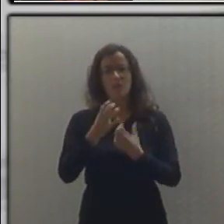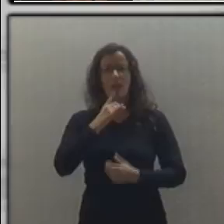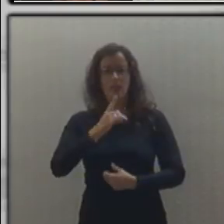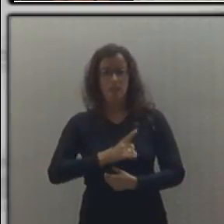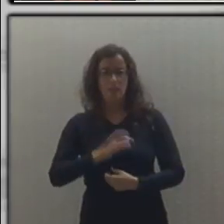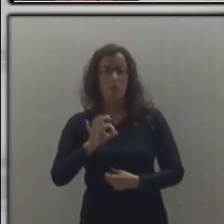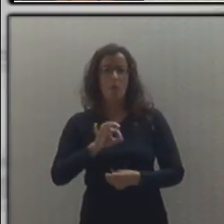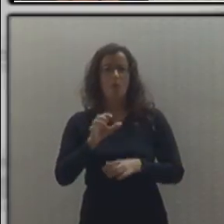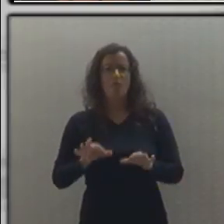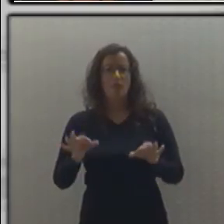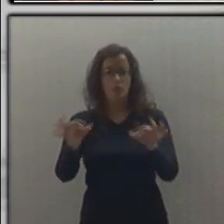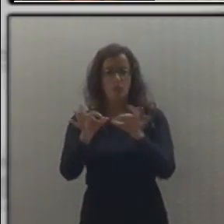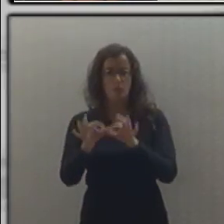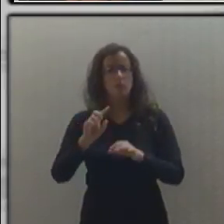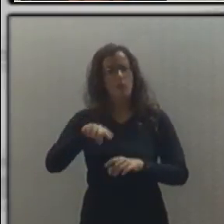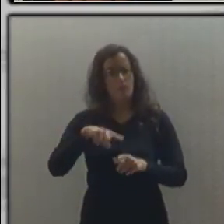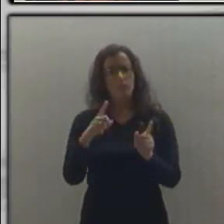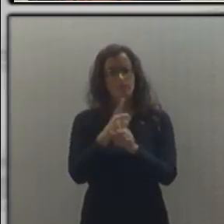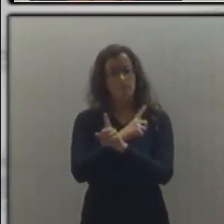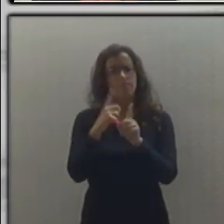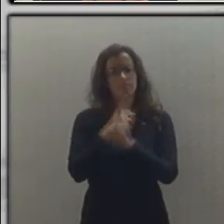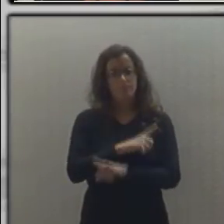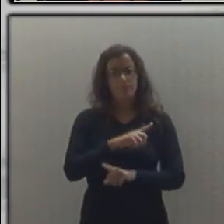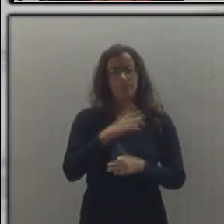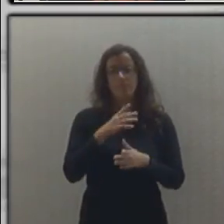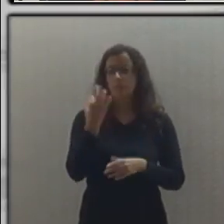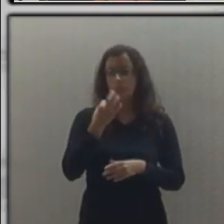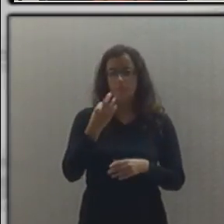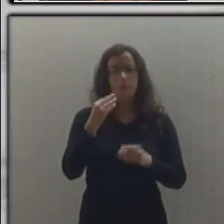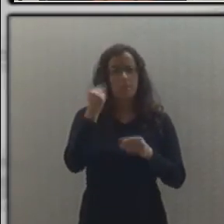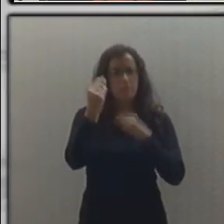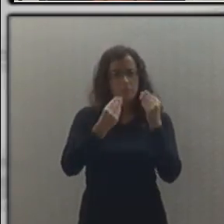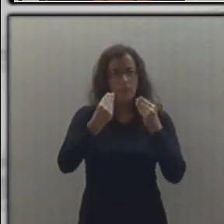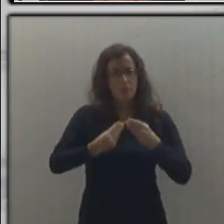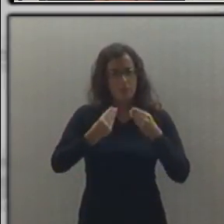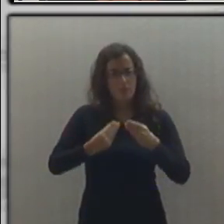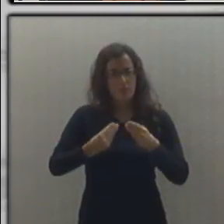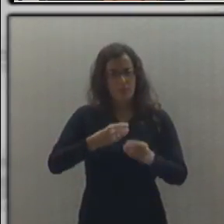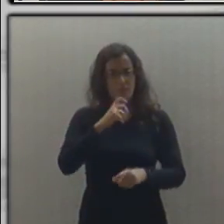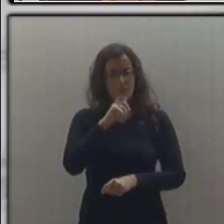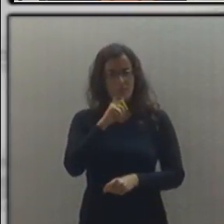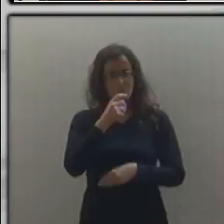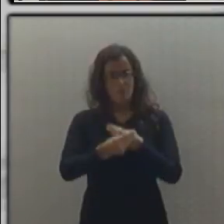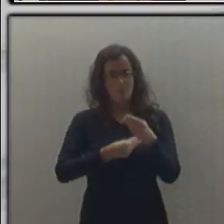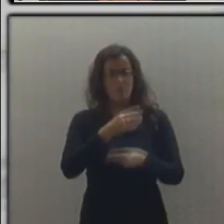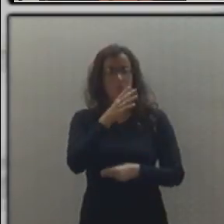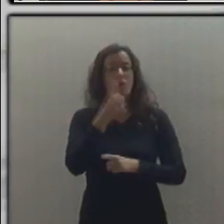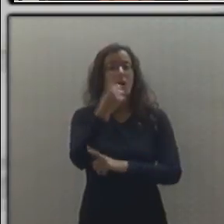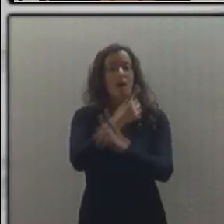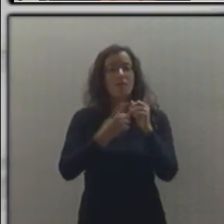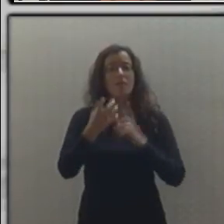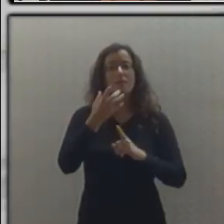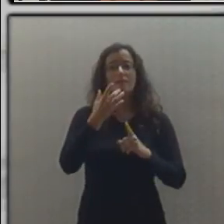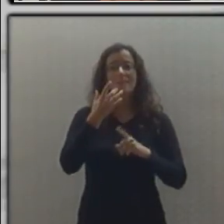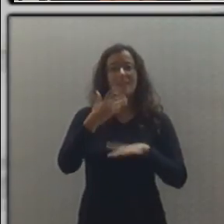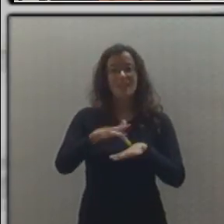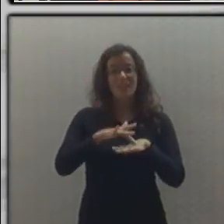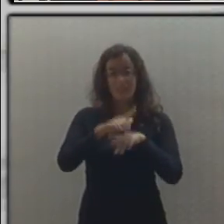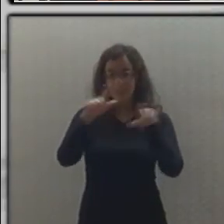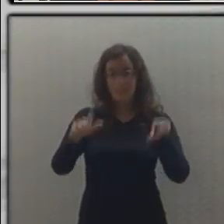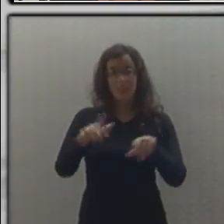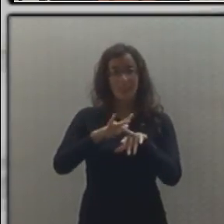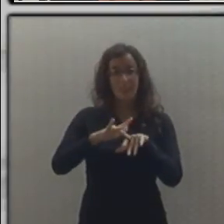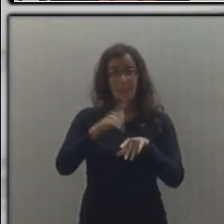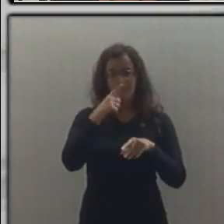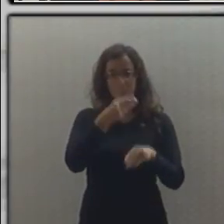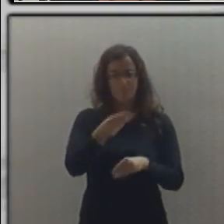cambiado algunas, todo y que es necesario analizar bien y pensar en esto, porque a veces si se ponen esas digitales son poco